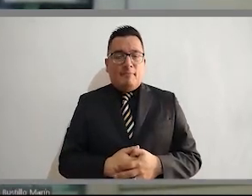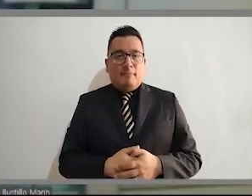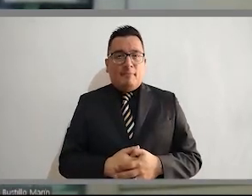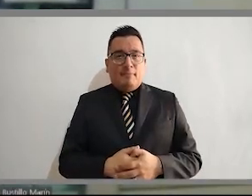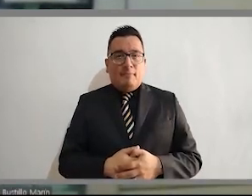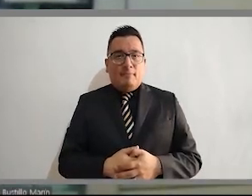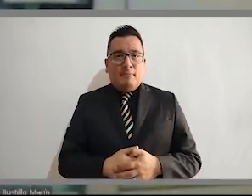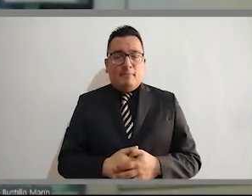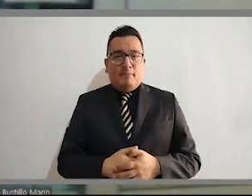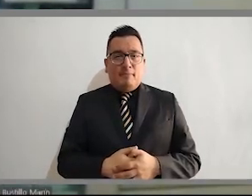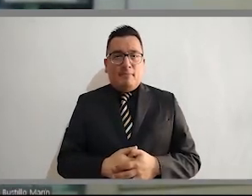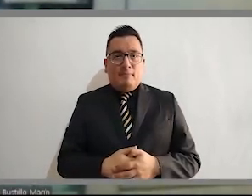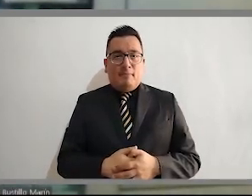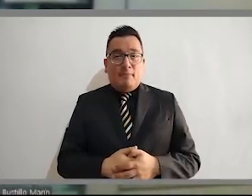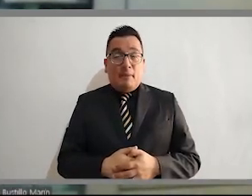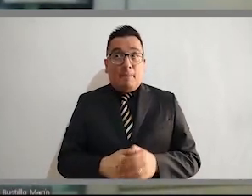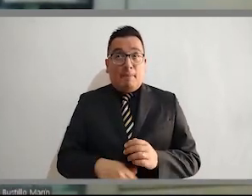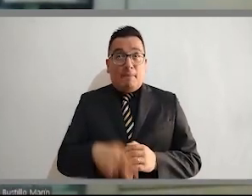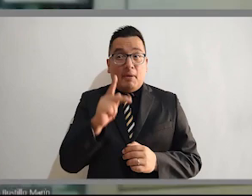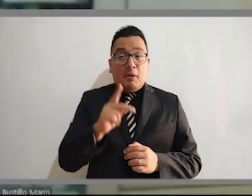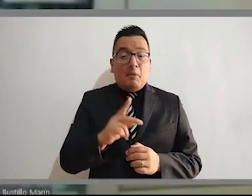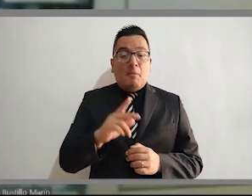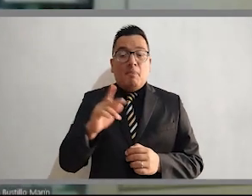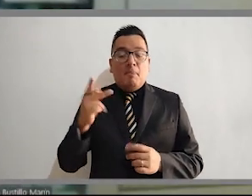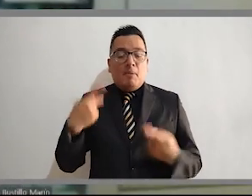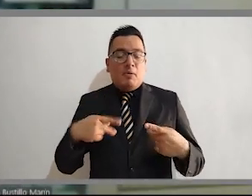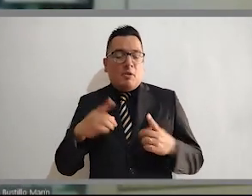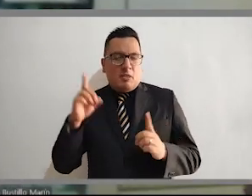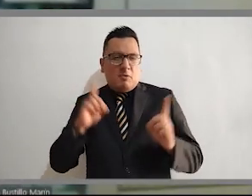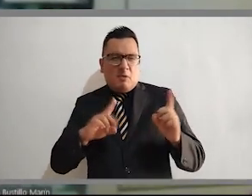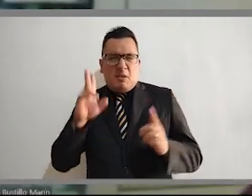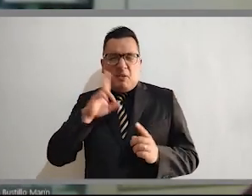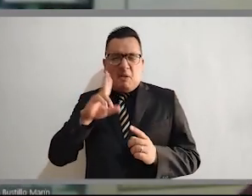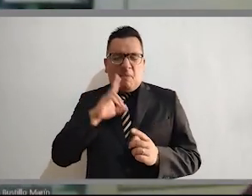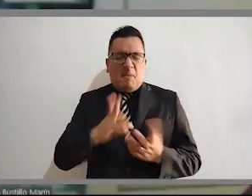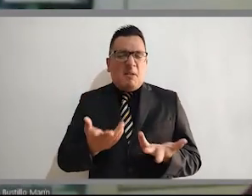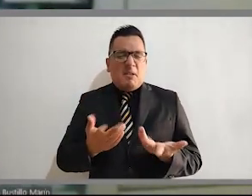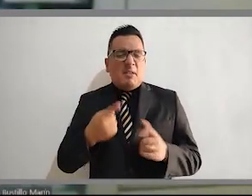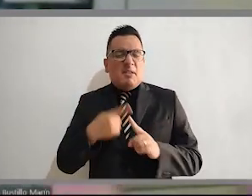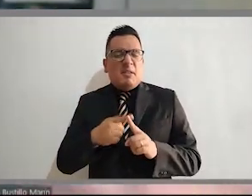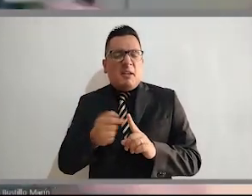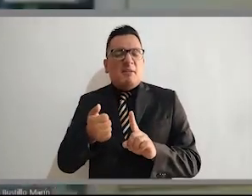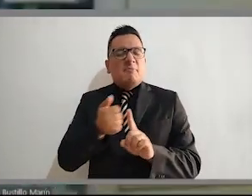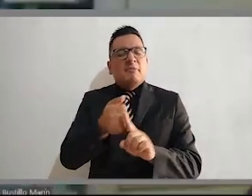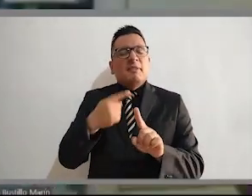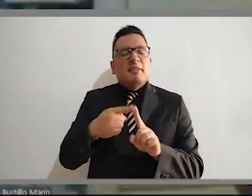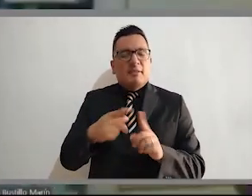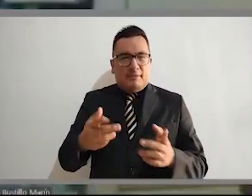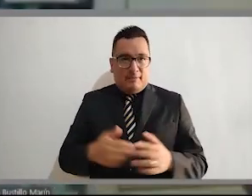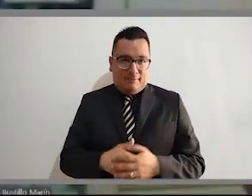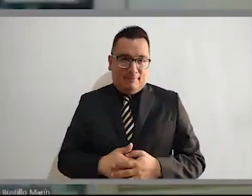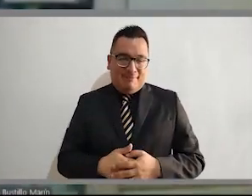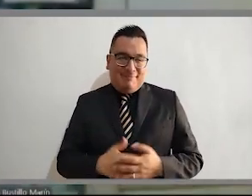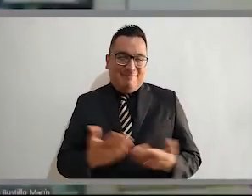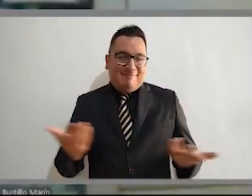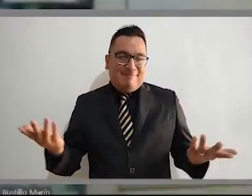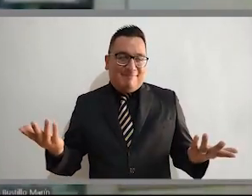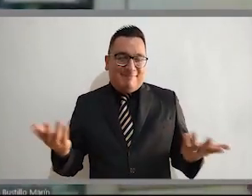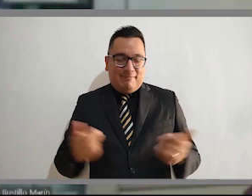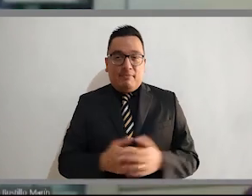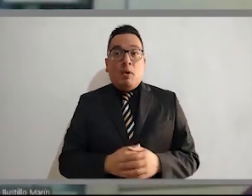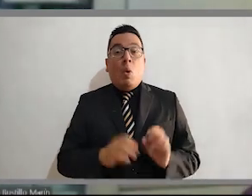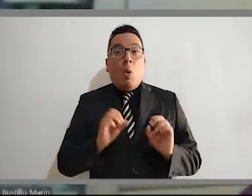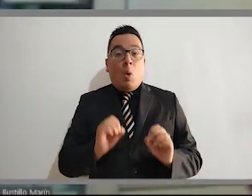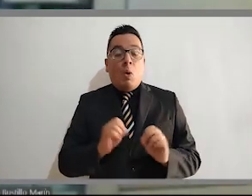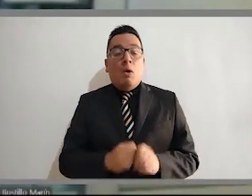que tuvieron que quitar. Segundo, también, ok, vamos a postular a las mujeres, ay, pero vamos a ponerlas en donde nunca